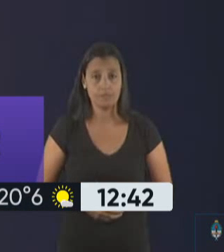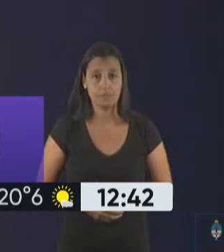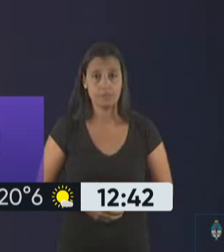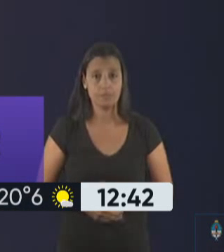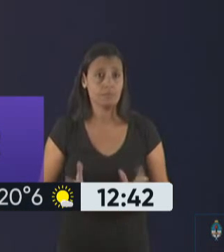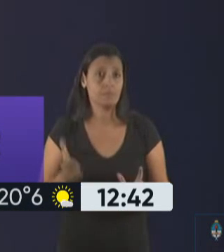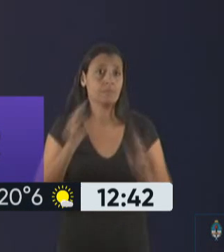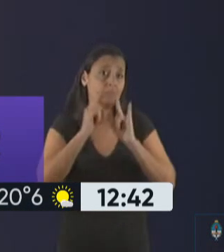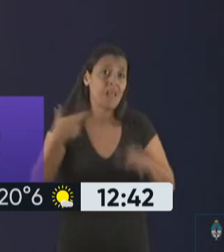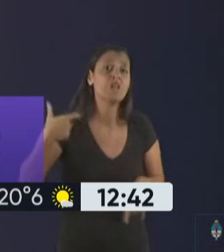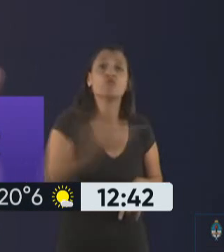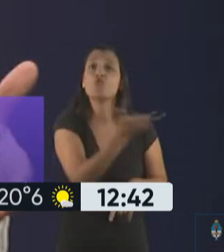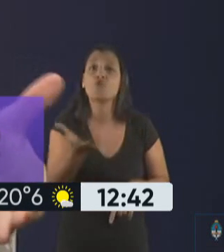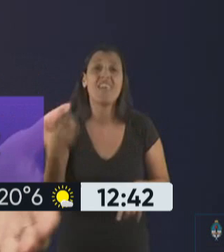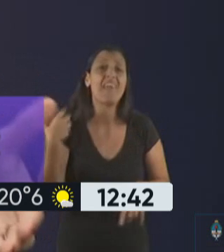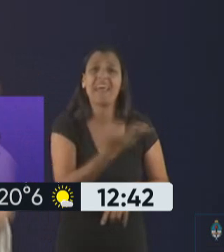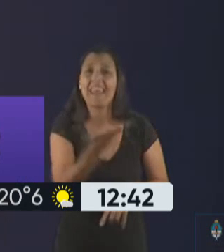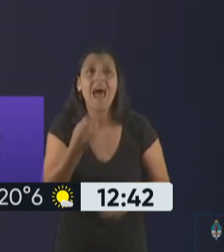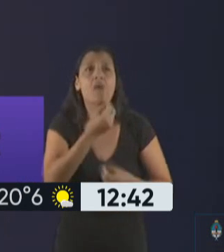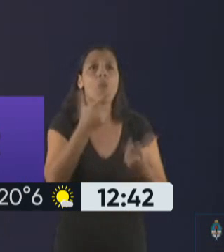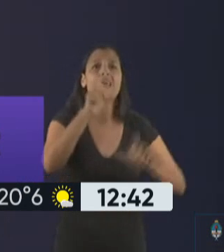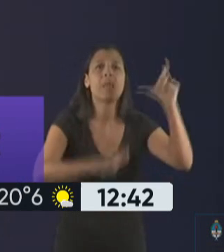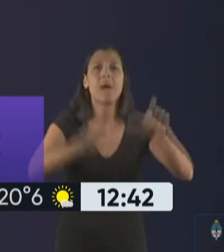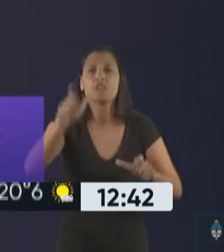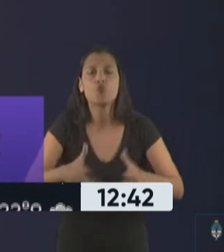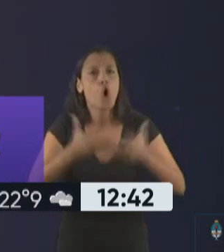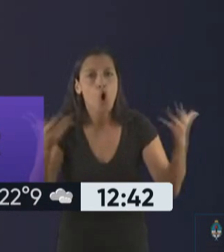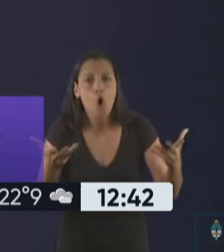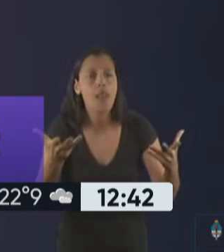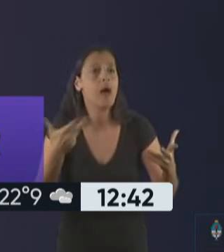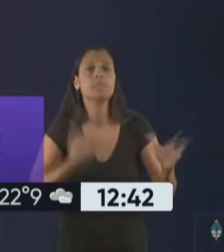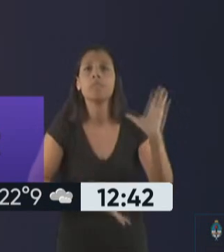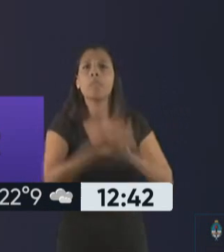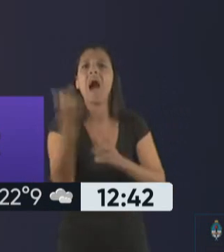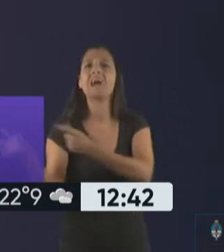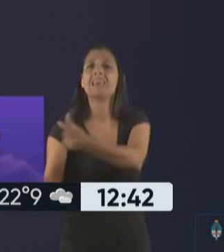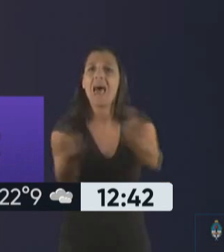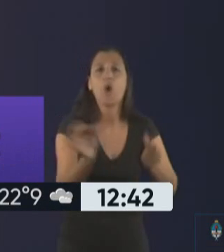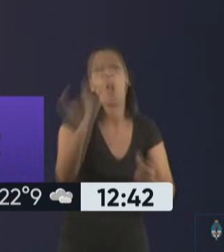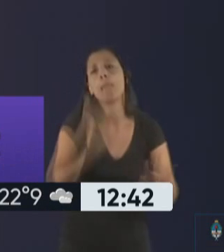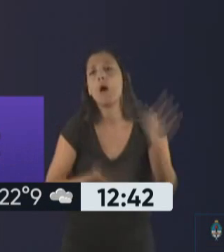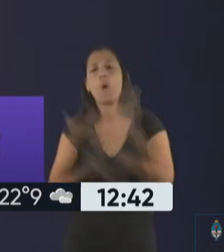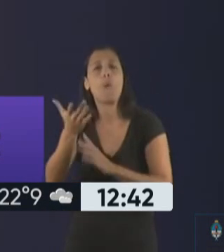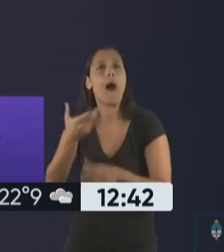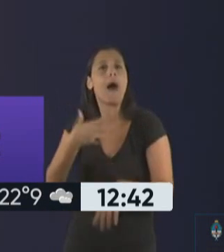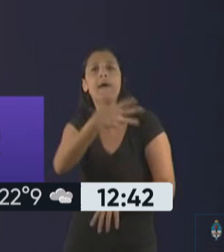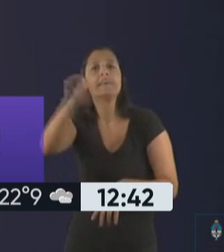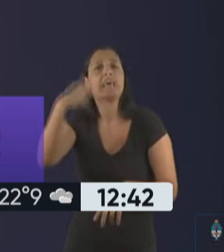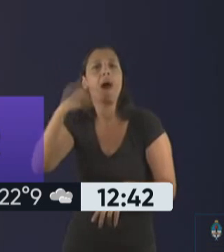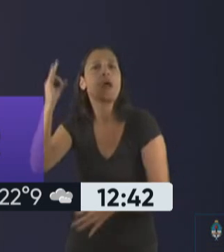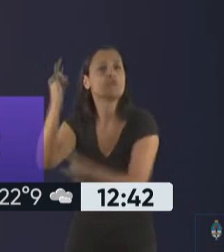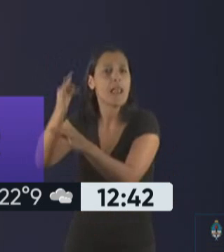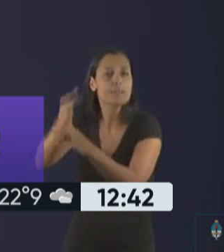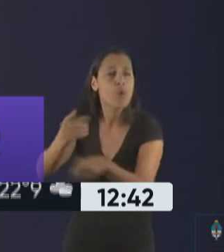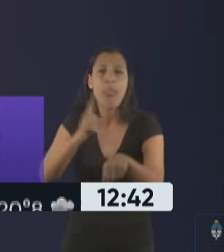La sociedad, cuando cualquier ciudadano, cuando sale a comprar, cuando lleva a sus hijos al colegio,